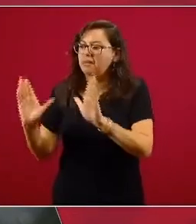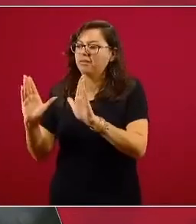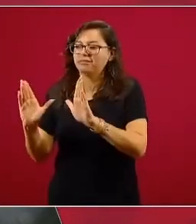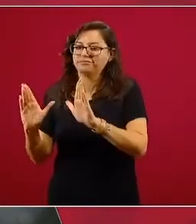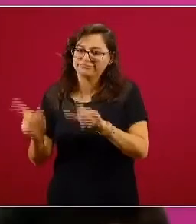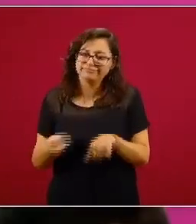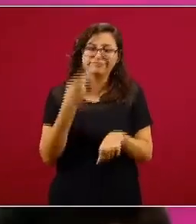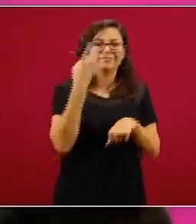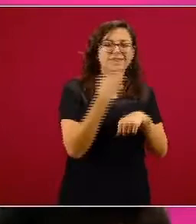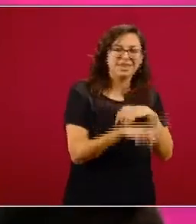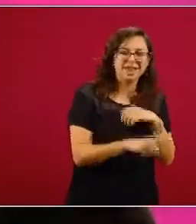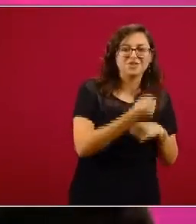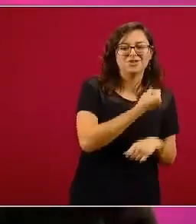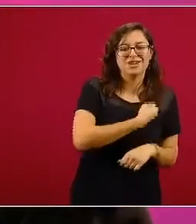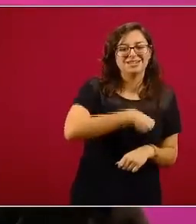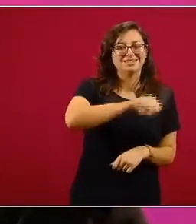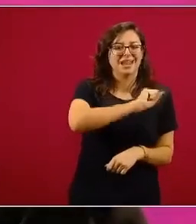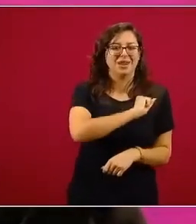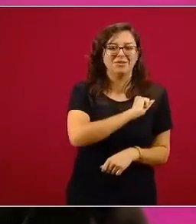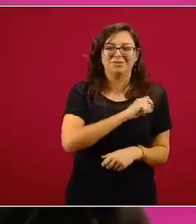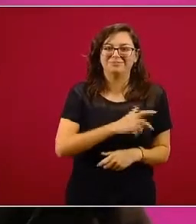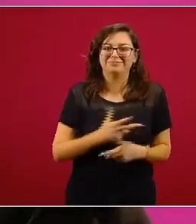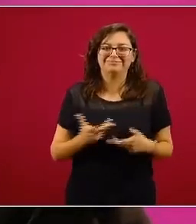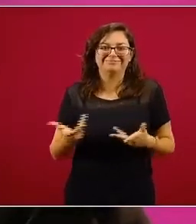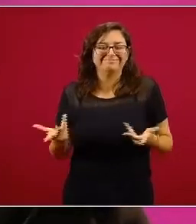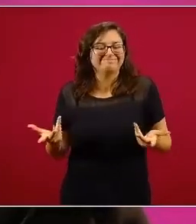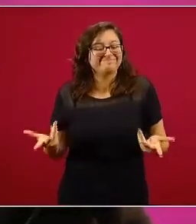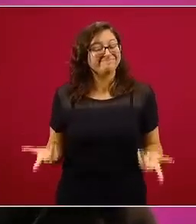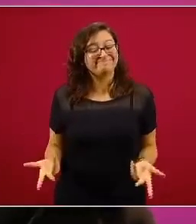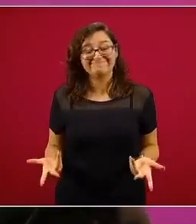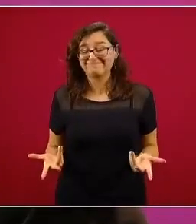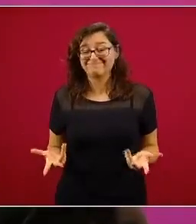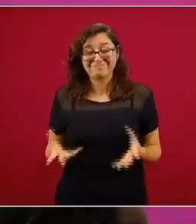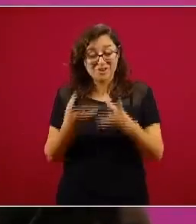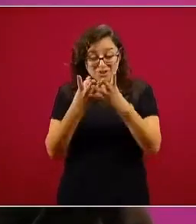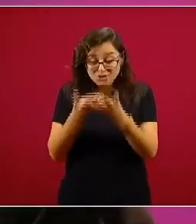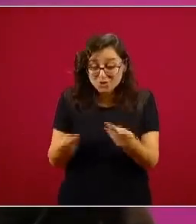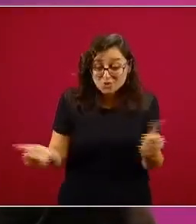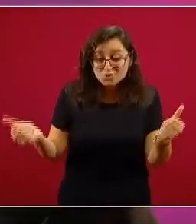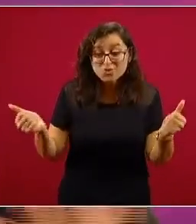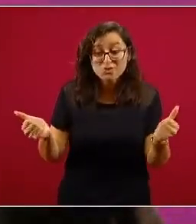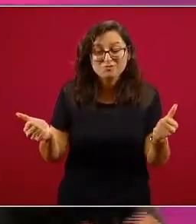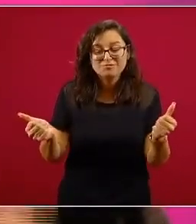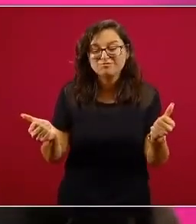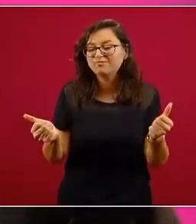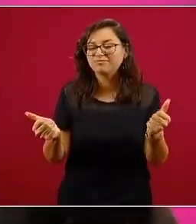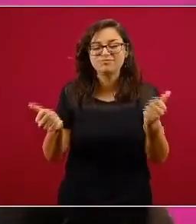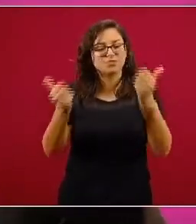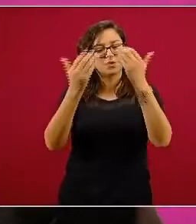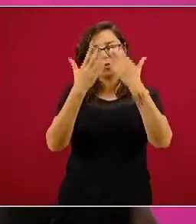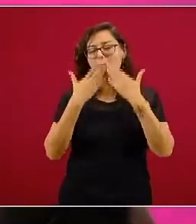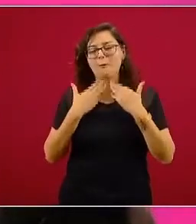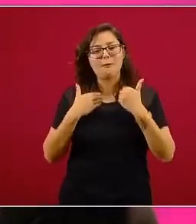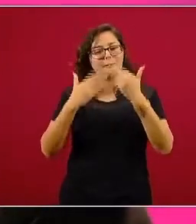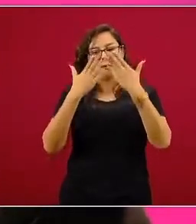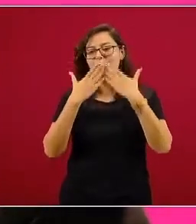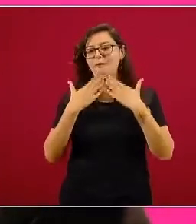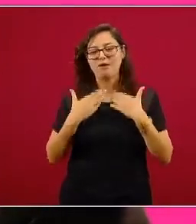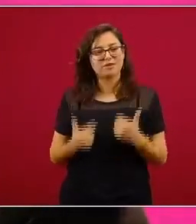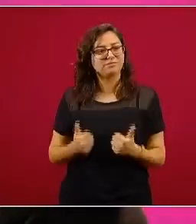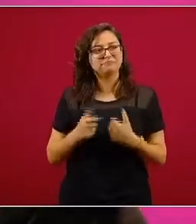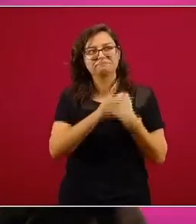manera directa. Y no hay una sola fórmula, ni una solución para todos los países o para todos